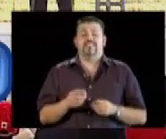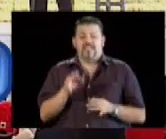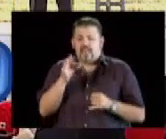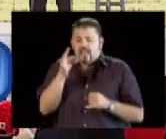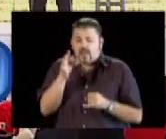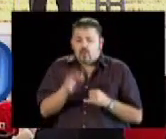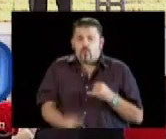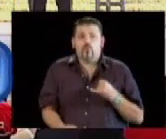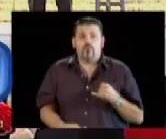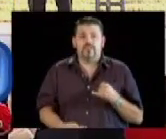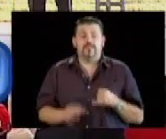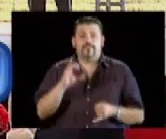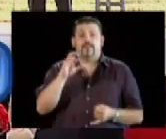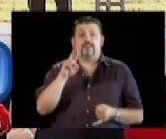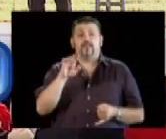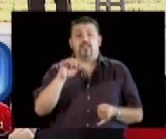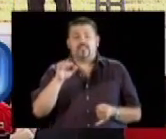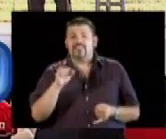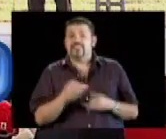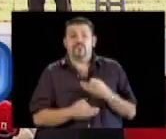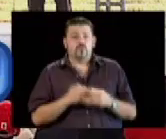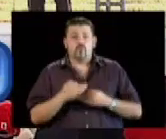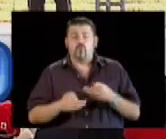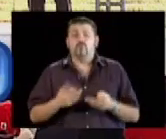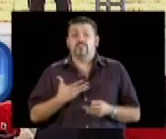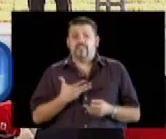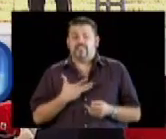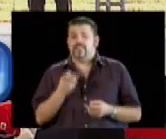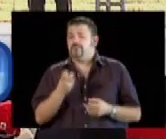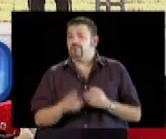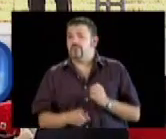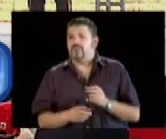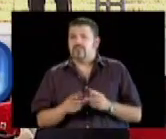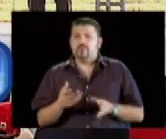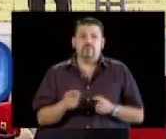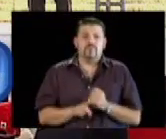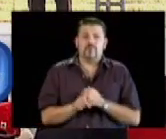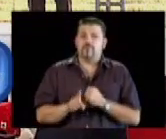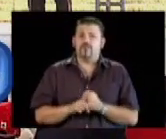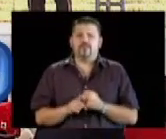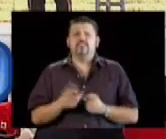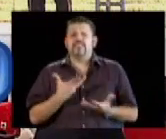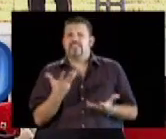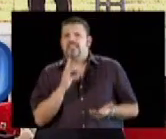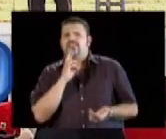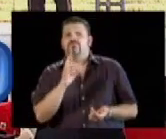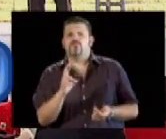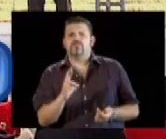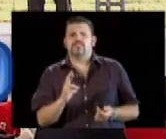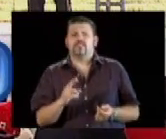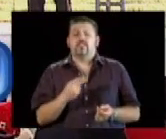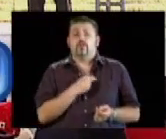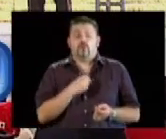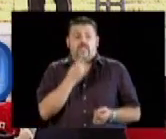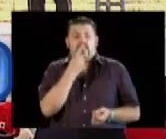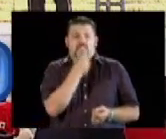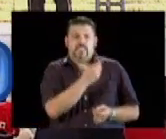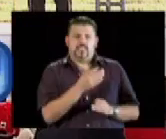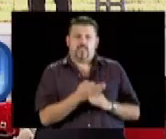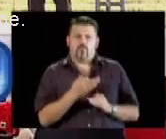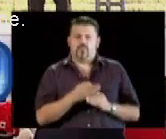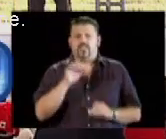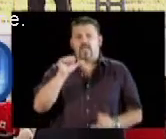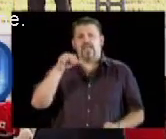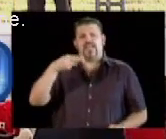que ahora, para variarle, nos la contagió Estados Unidos, no al revés. ¿Y qué resulta? Lo que les decía Angélica,